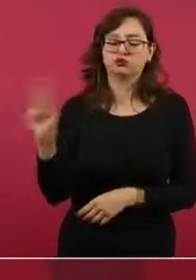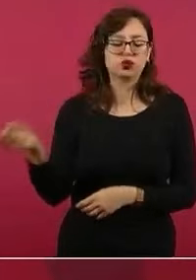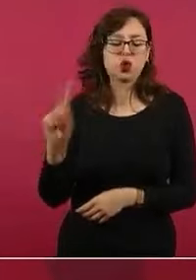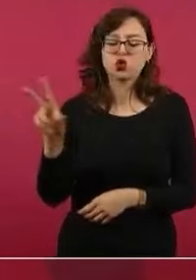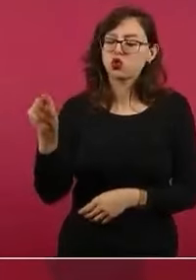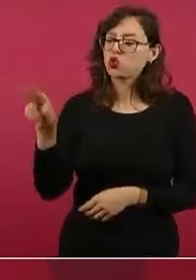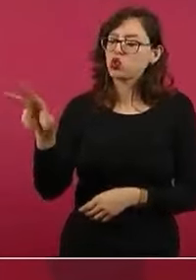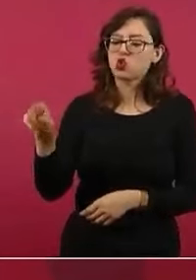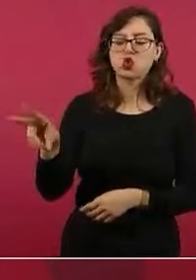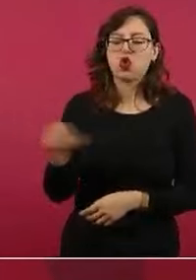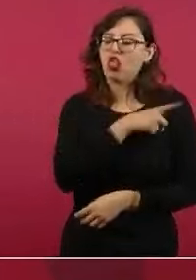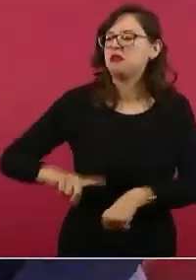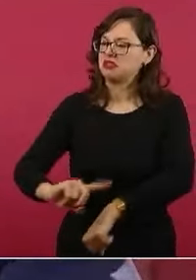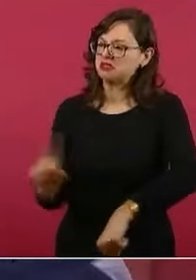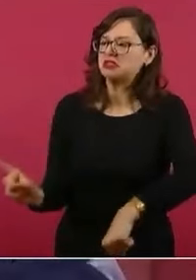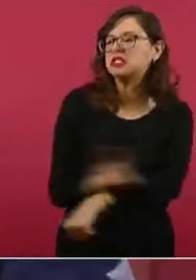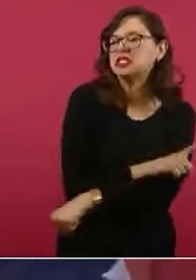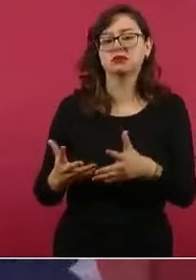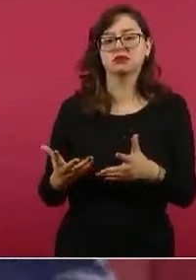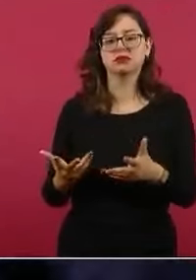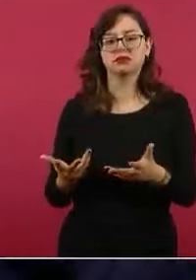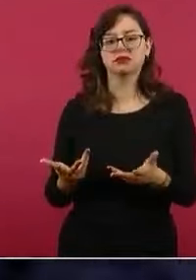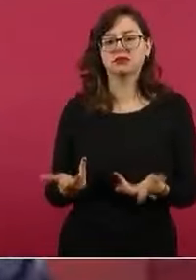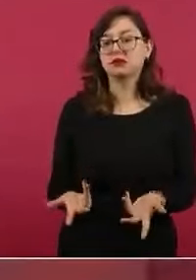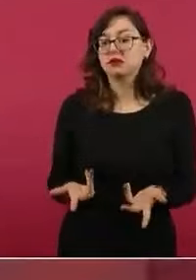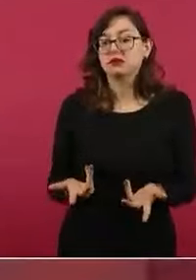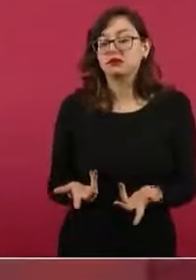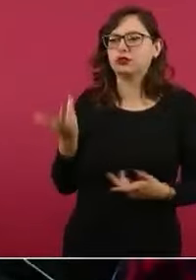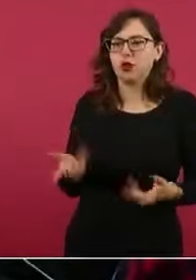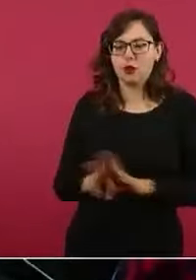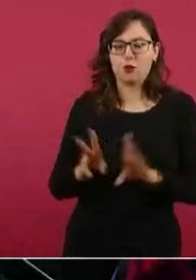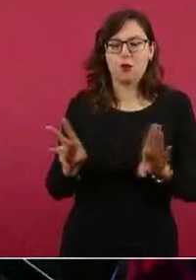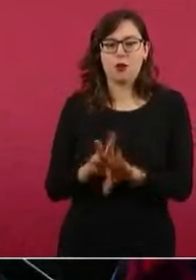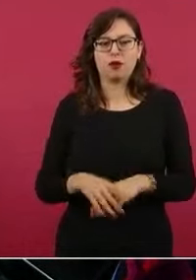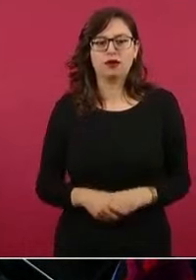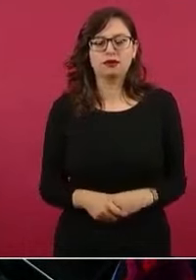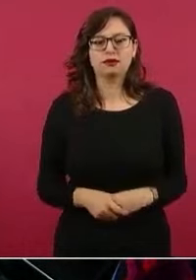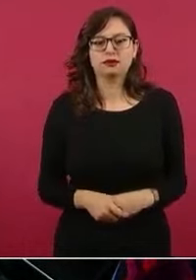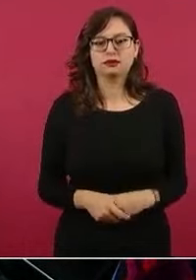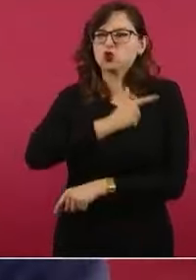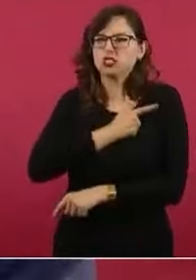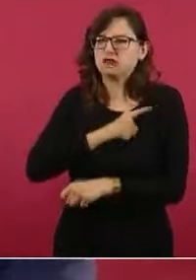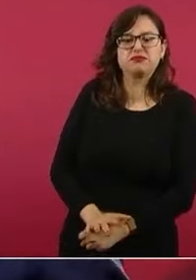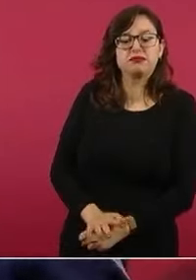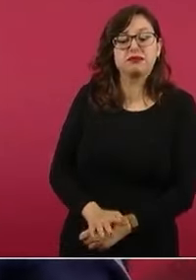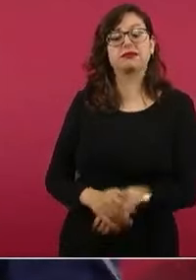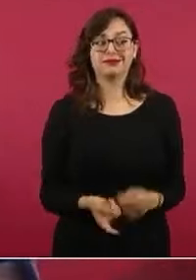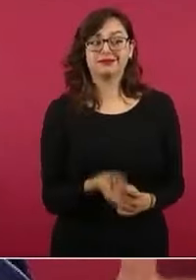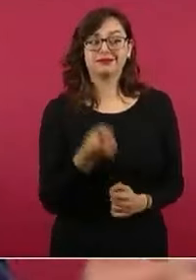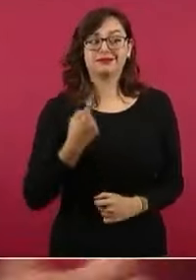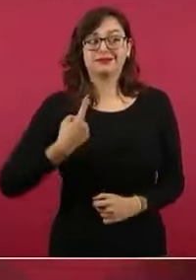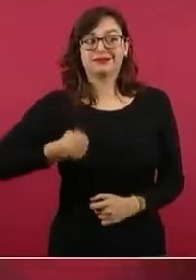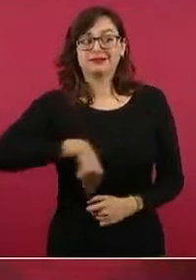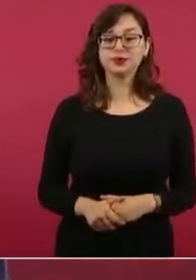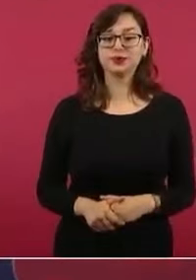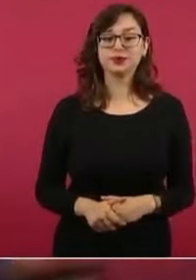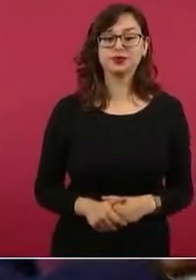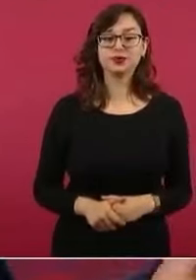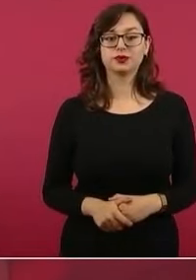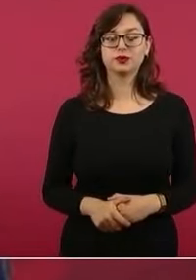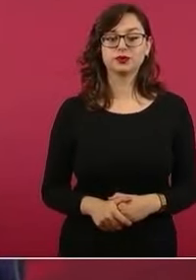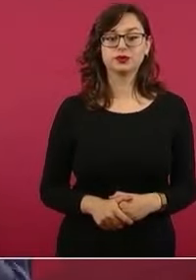tuertos todos o chimuelos todos. Solo ellos. Donde hay un conservador, hay un represor en potencia. Pero nosotros no somos así.